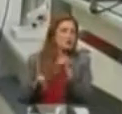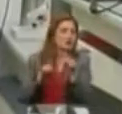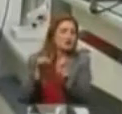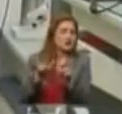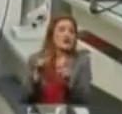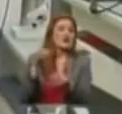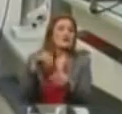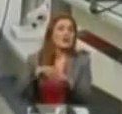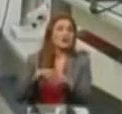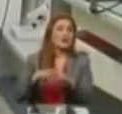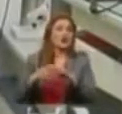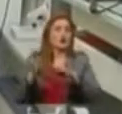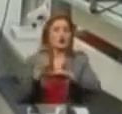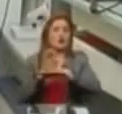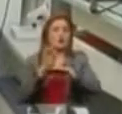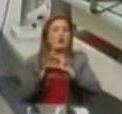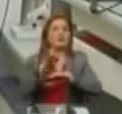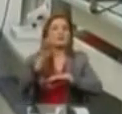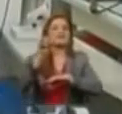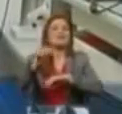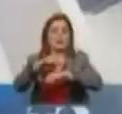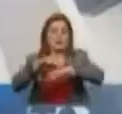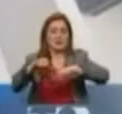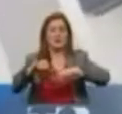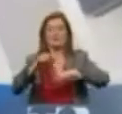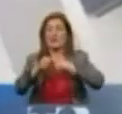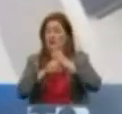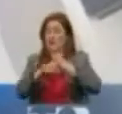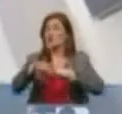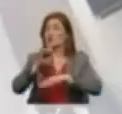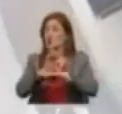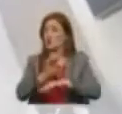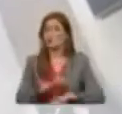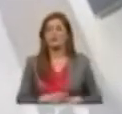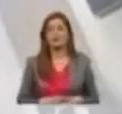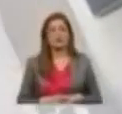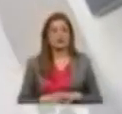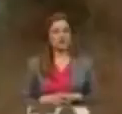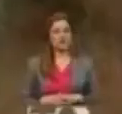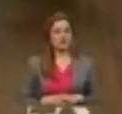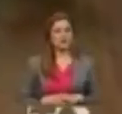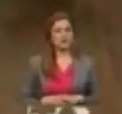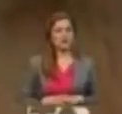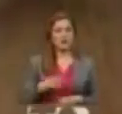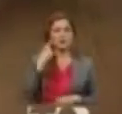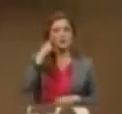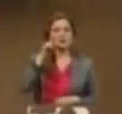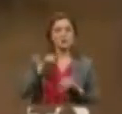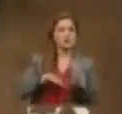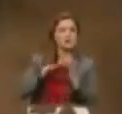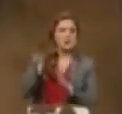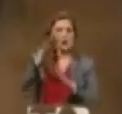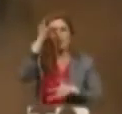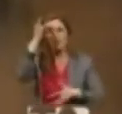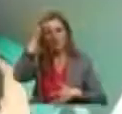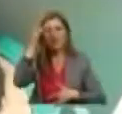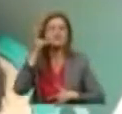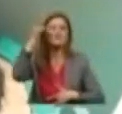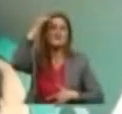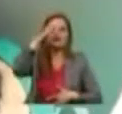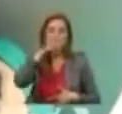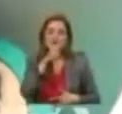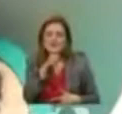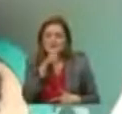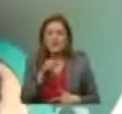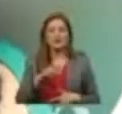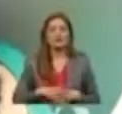realizan más de 20.000 cirugías al año en cuanto a esto. Esta es una de las patologías de la visión más comunes en adultos mayores y